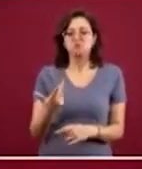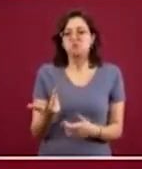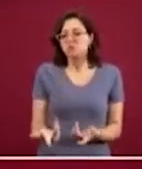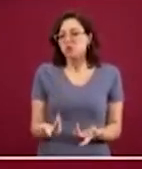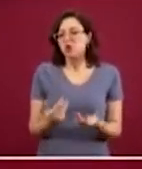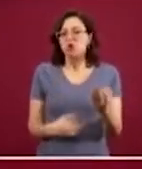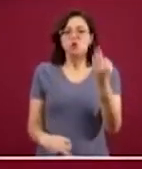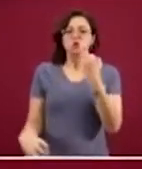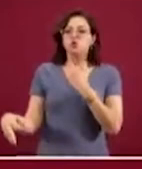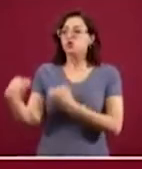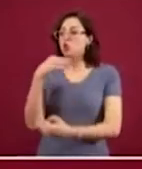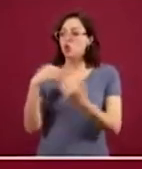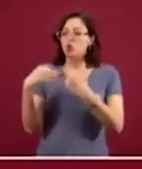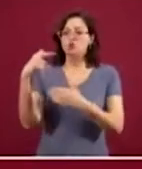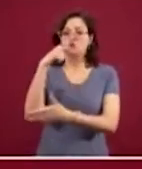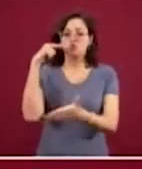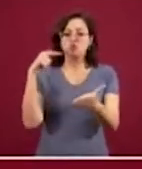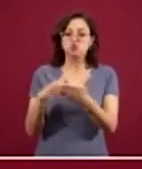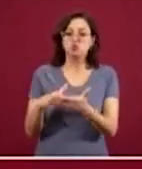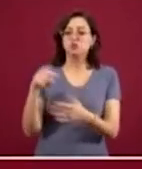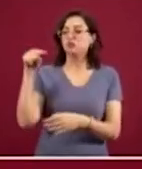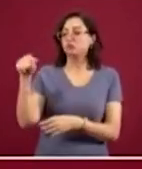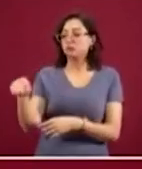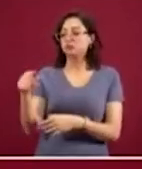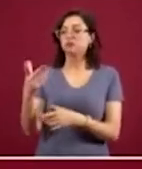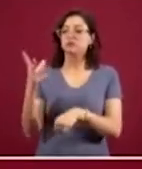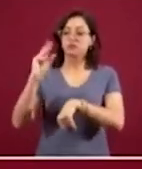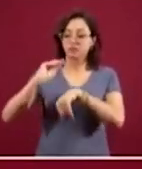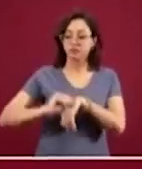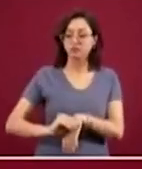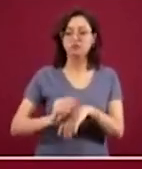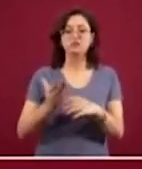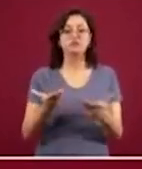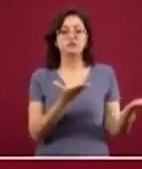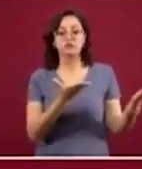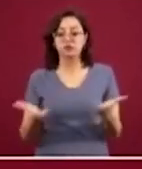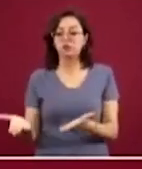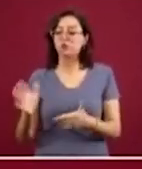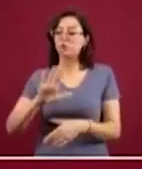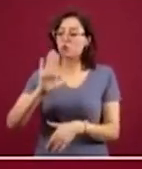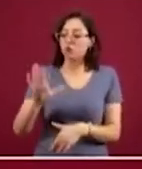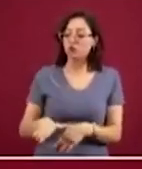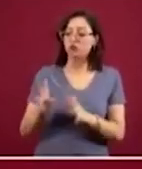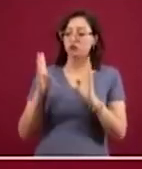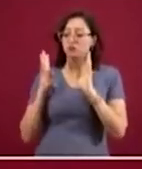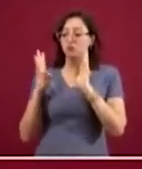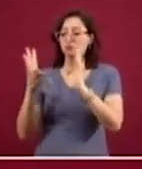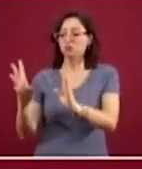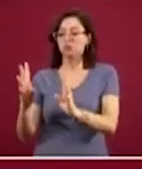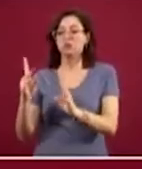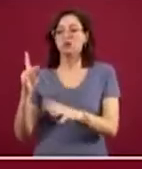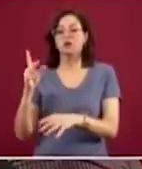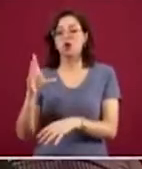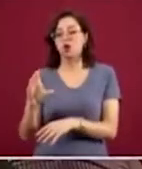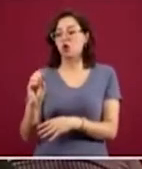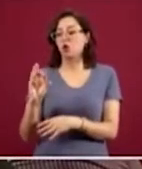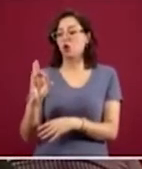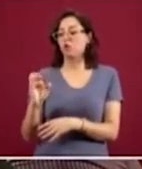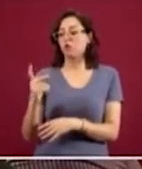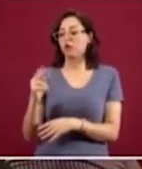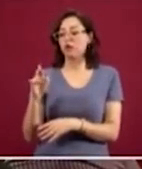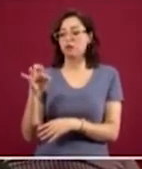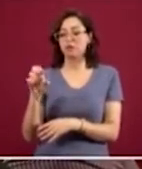agencias funerarias que tienen una licencia sanitaria tiene un aviso de funcionamiento regulado por la cofepris